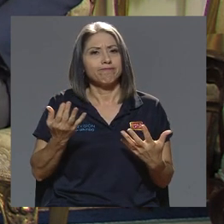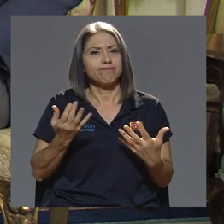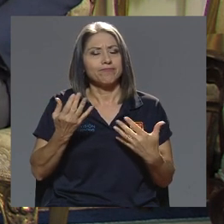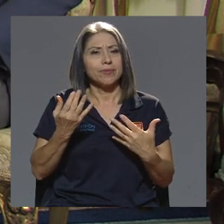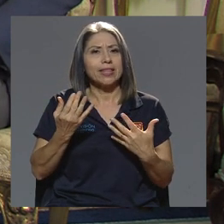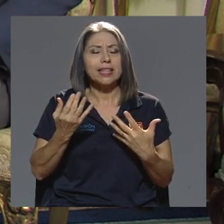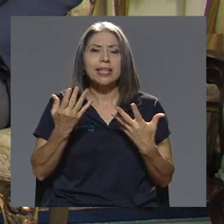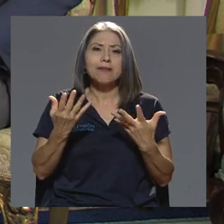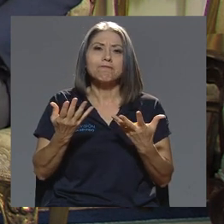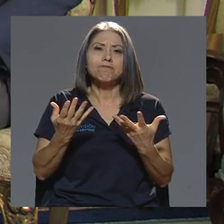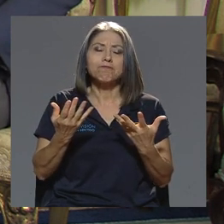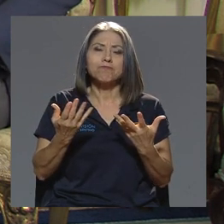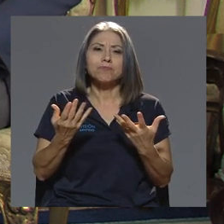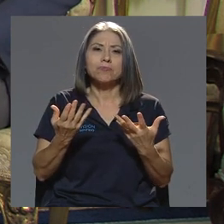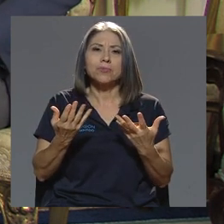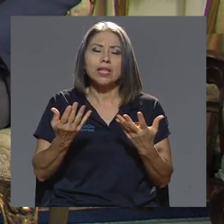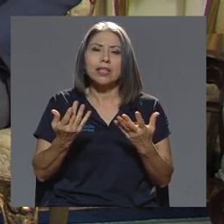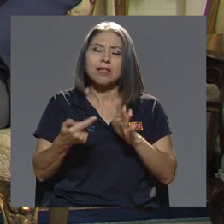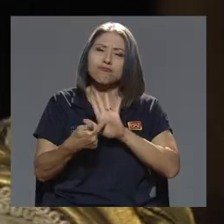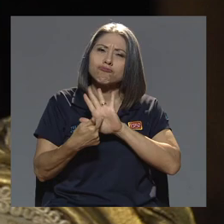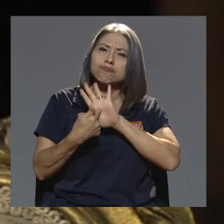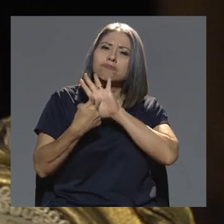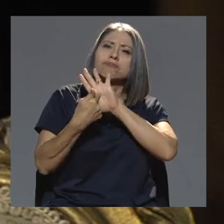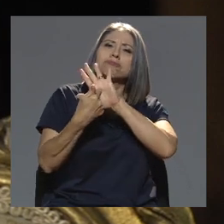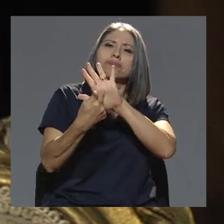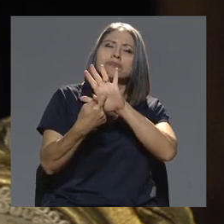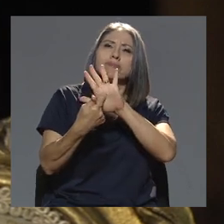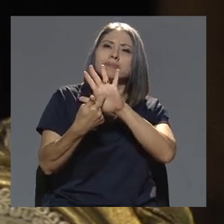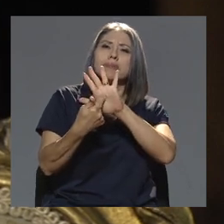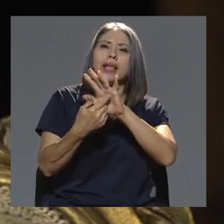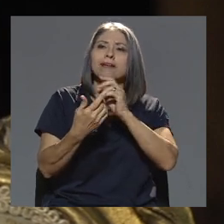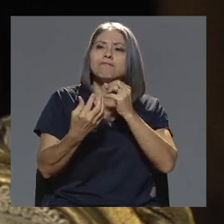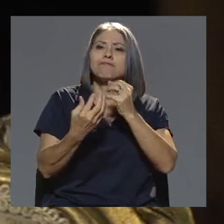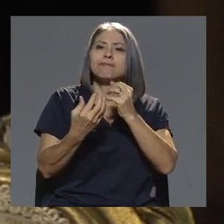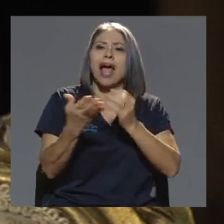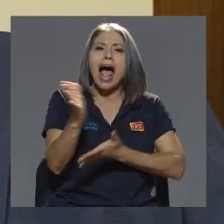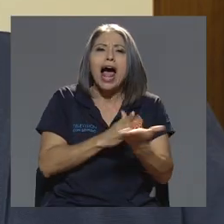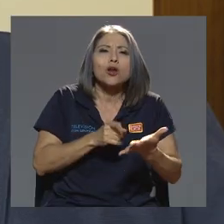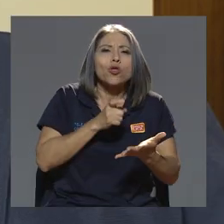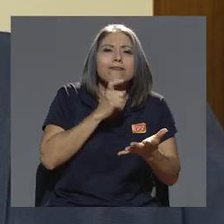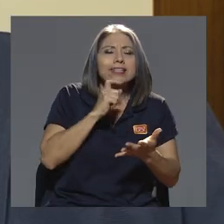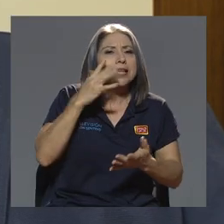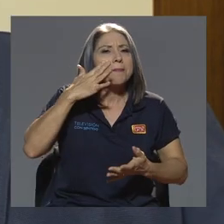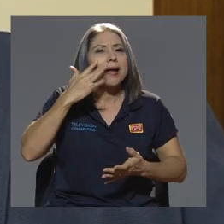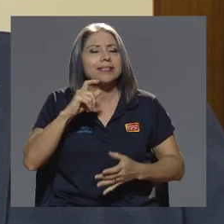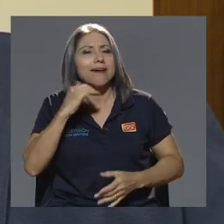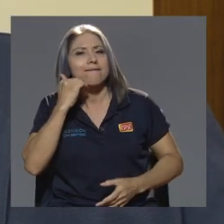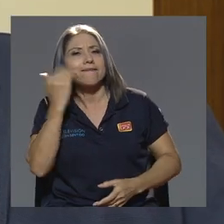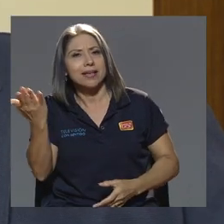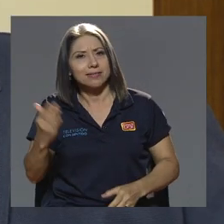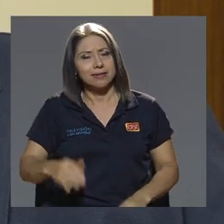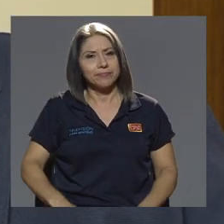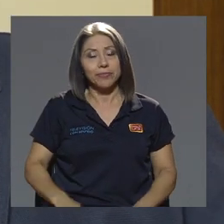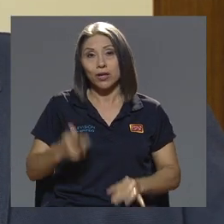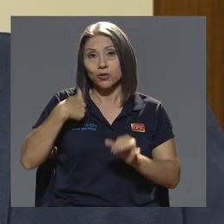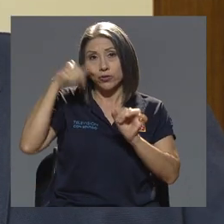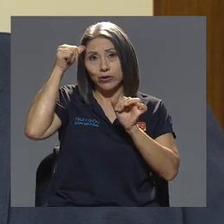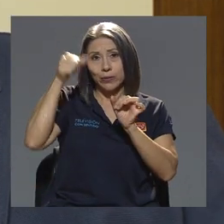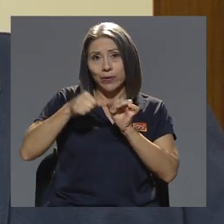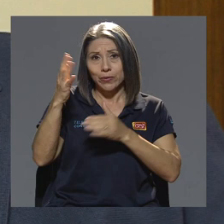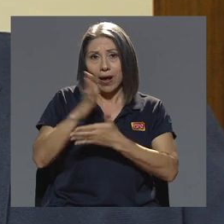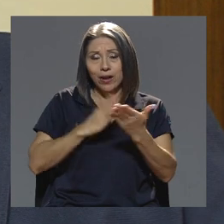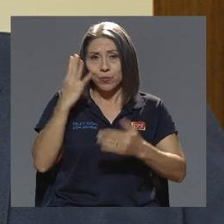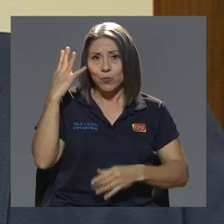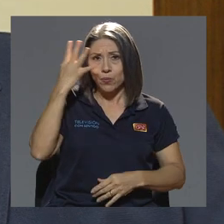de hacer ver algo tan, tan difícil, fácil. Recuerdo algo muy lindo que